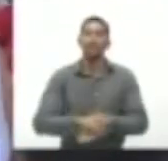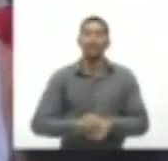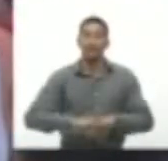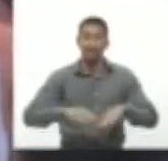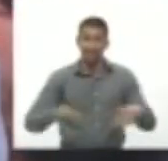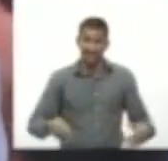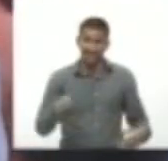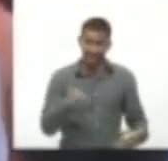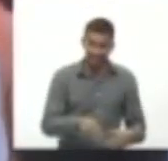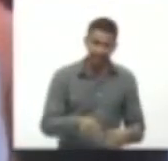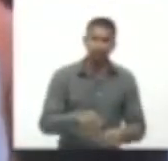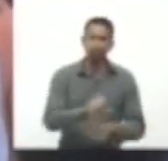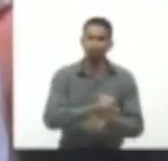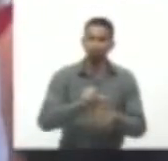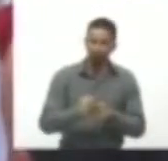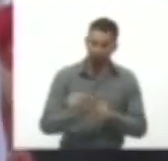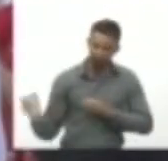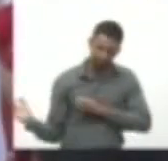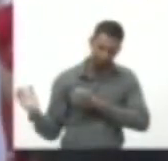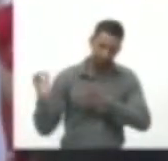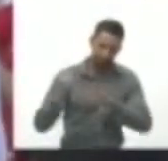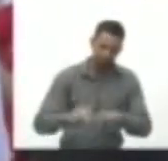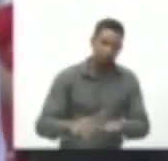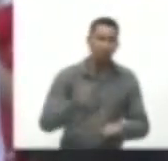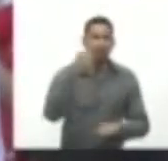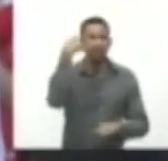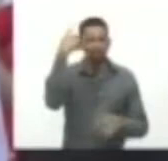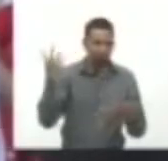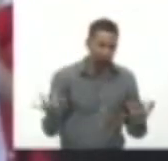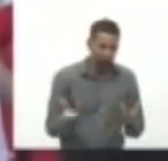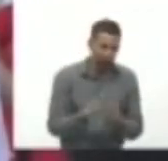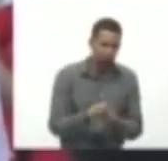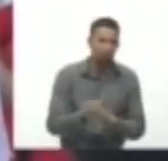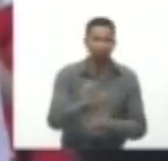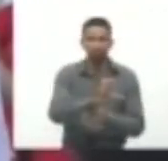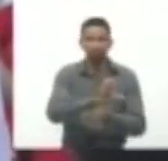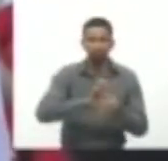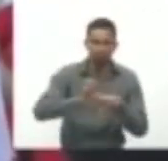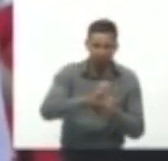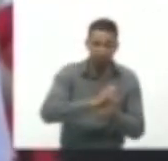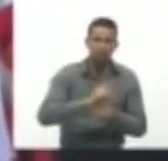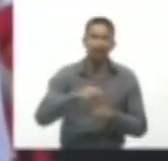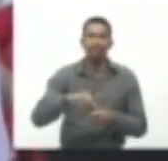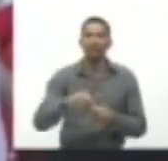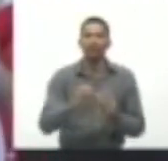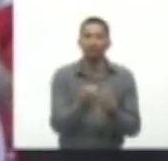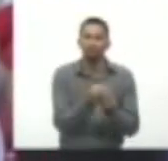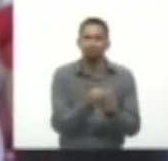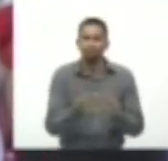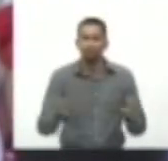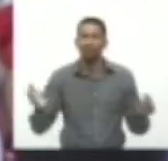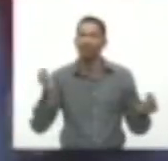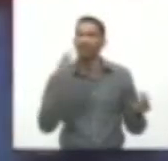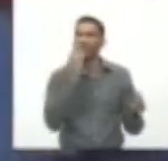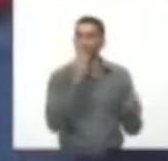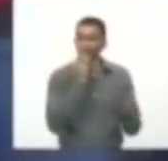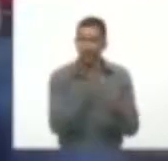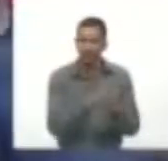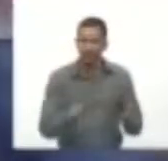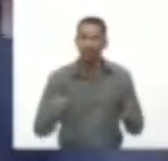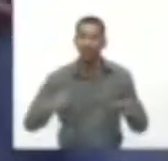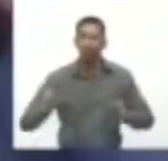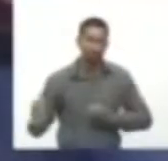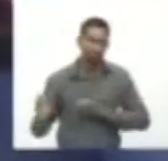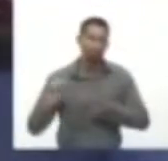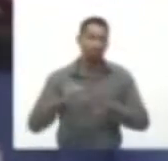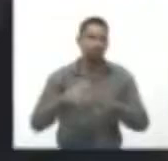sociales, políticos, la ciudadanía, todas las etnias y participen directamente en ese espacio. Dirigentes